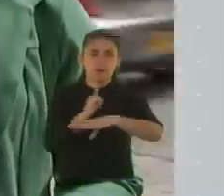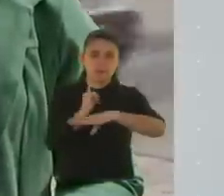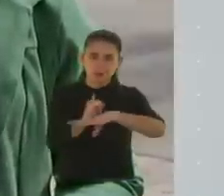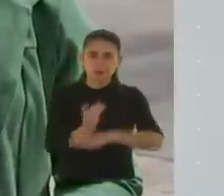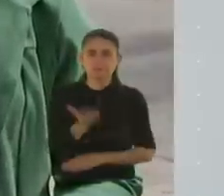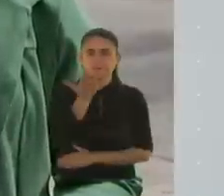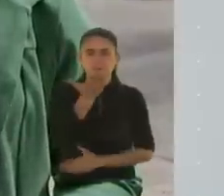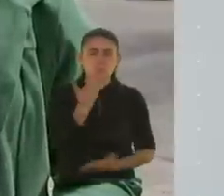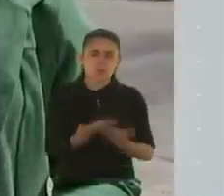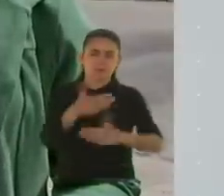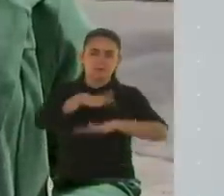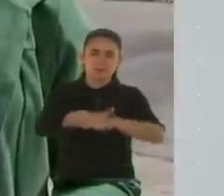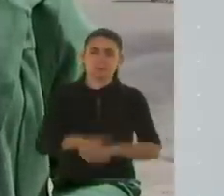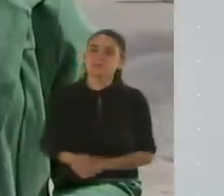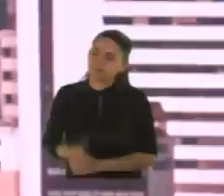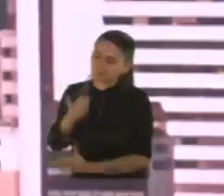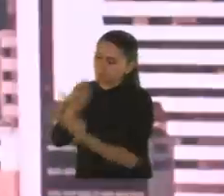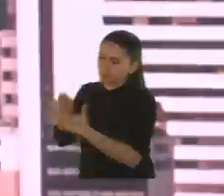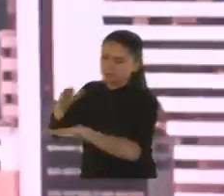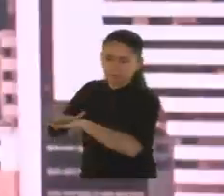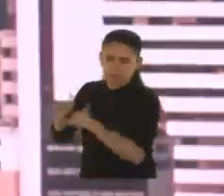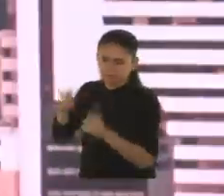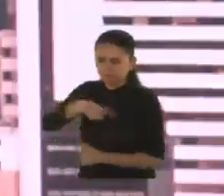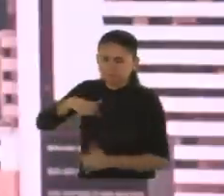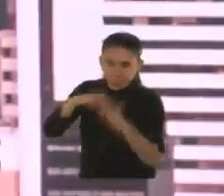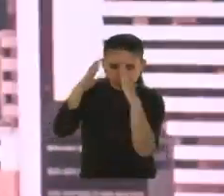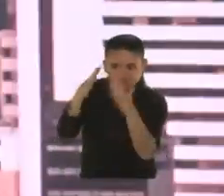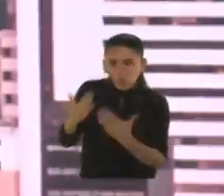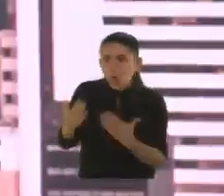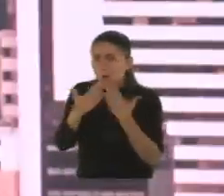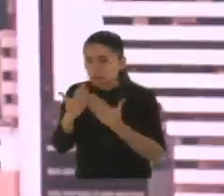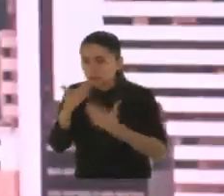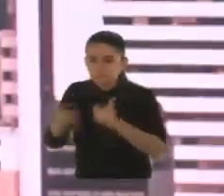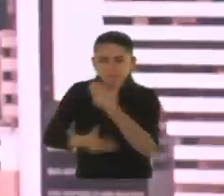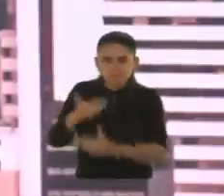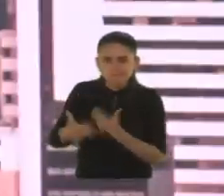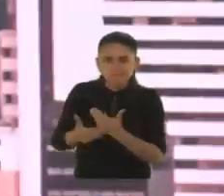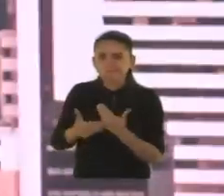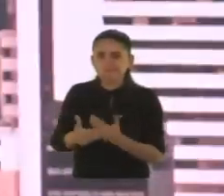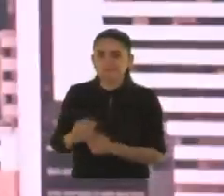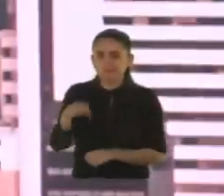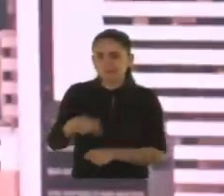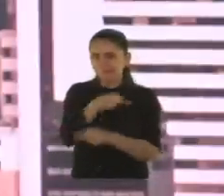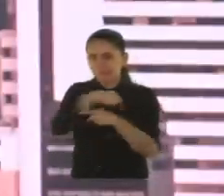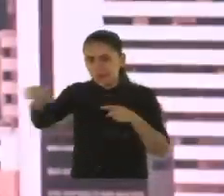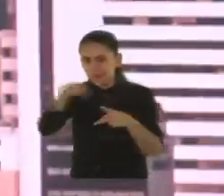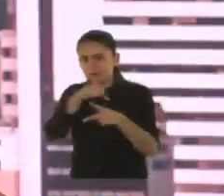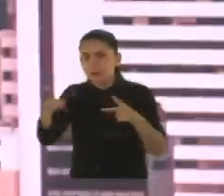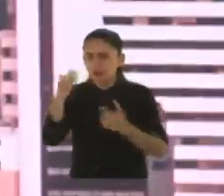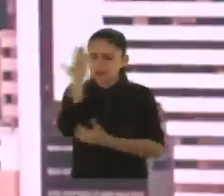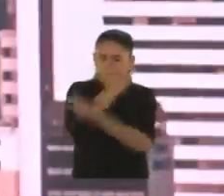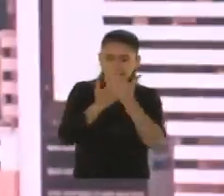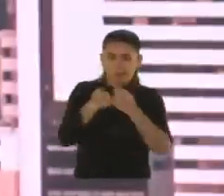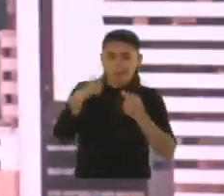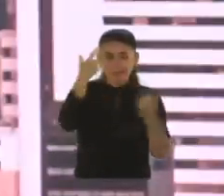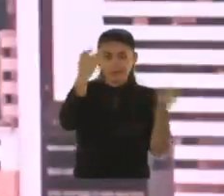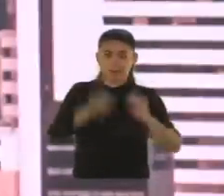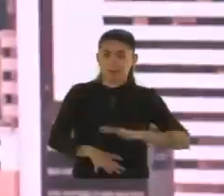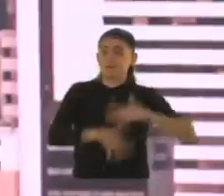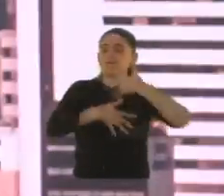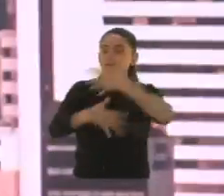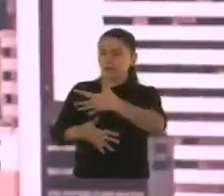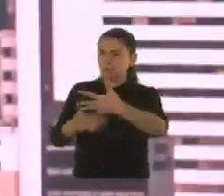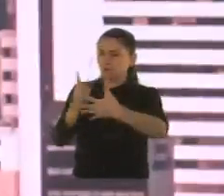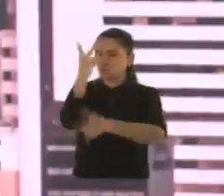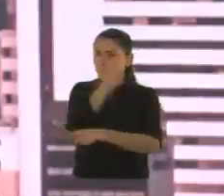Muy buenas tardes. Muy buenas tardes, Pilar. Y vamos a estar atentos específicamente a lo que sucede en estas 2 semanas de evaluación de estas medidas. Y volvemos